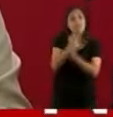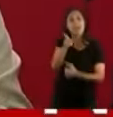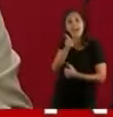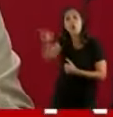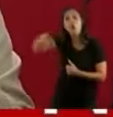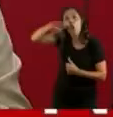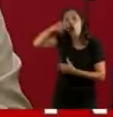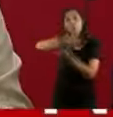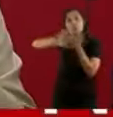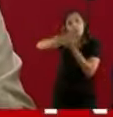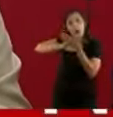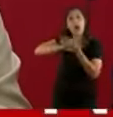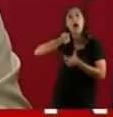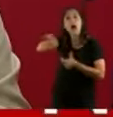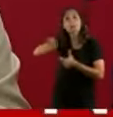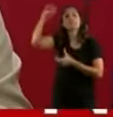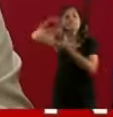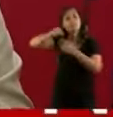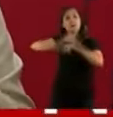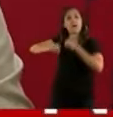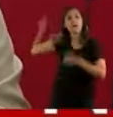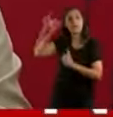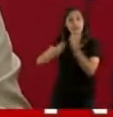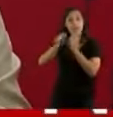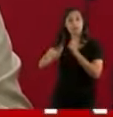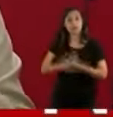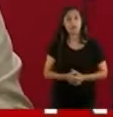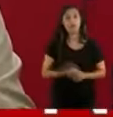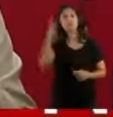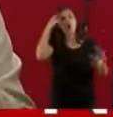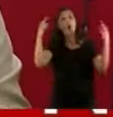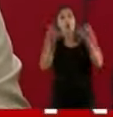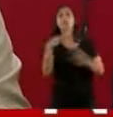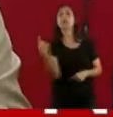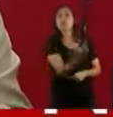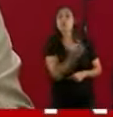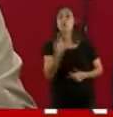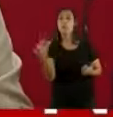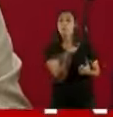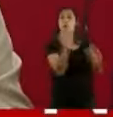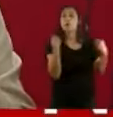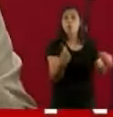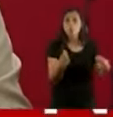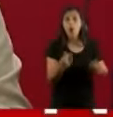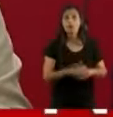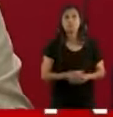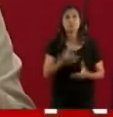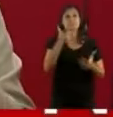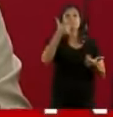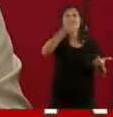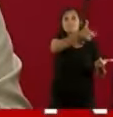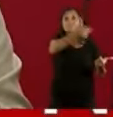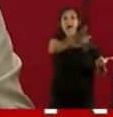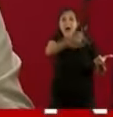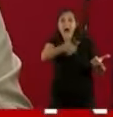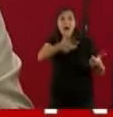los narcocriminales terroristas. El objetivo que nos vamos a plantear es sacar las armas que